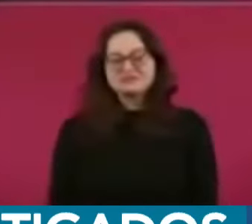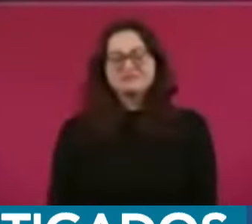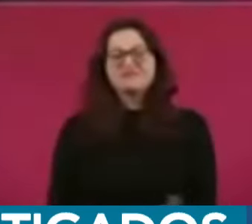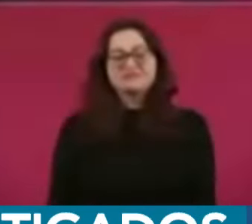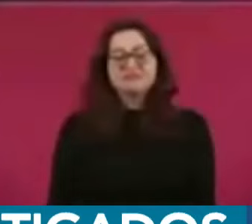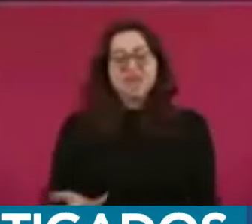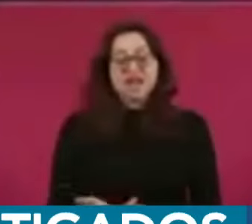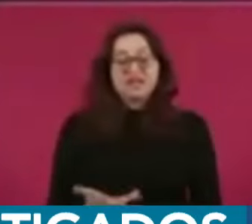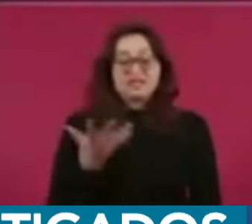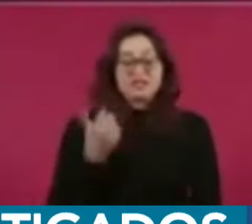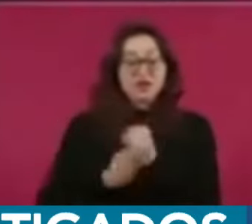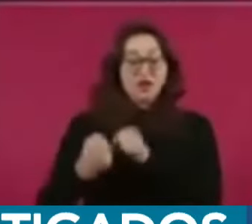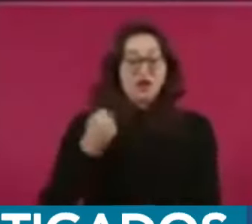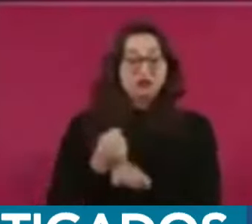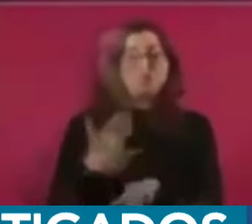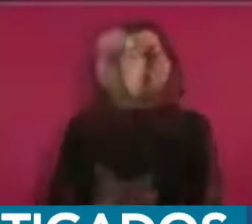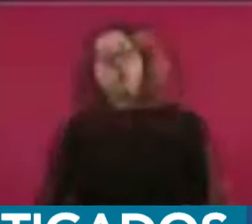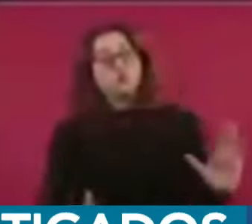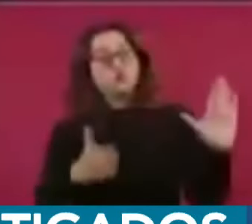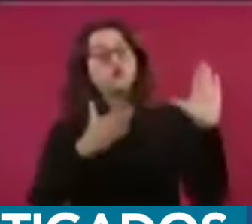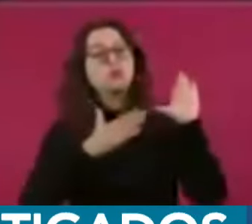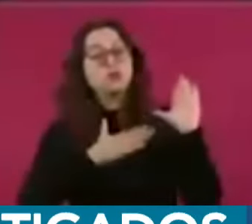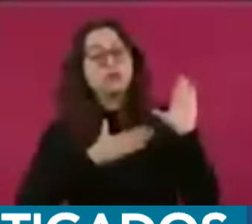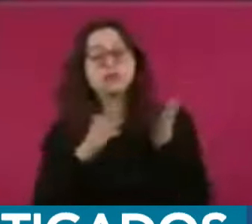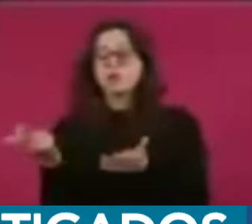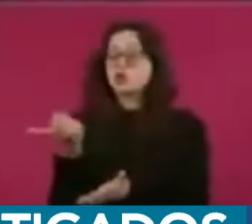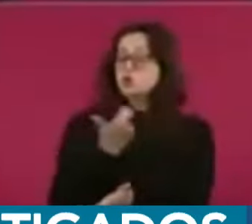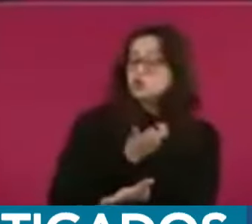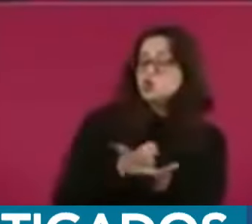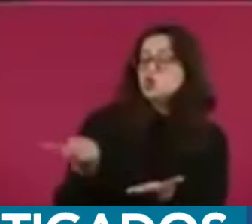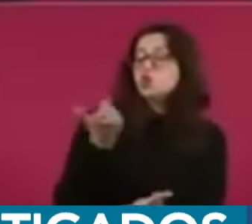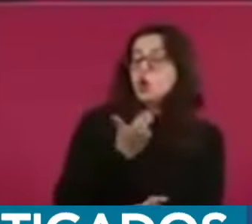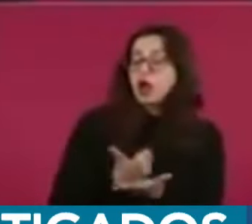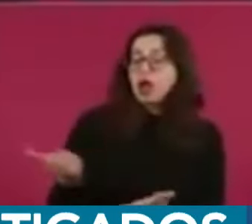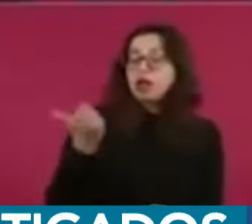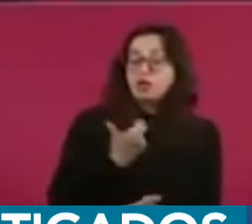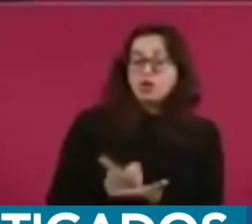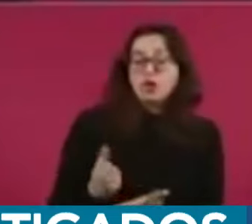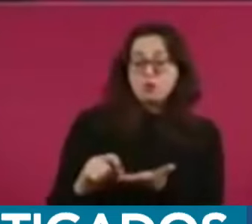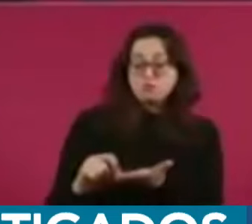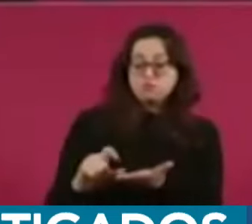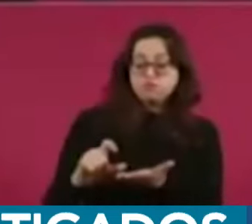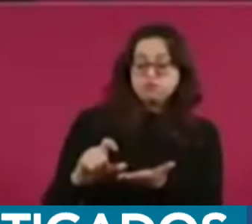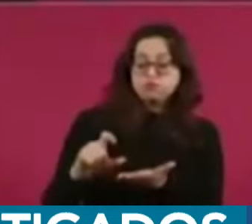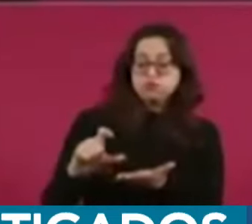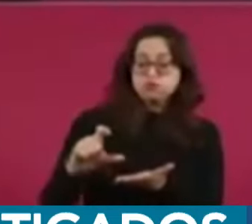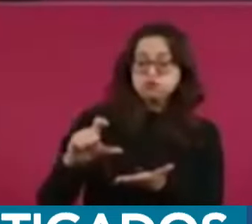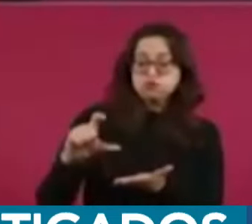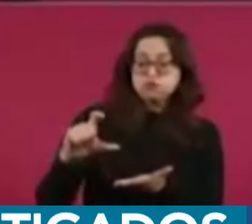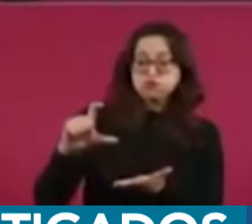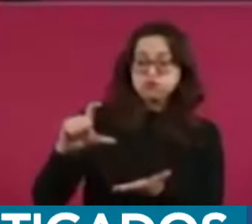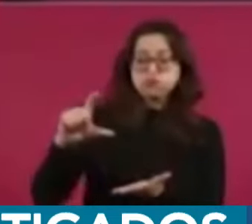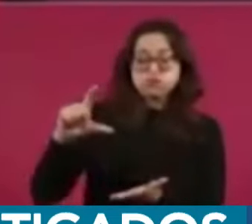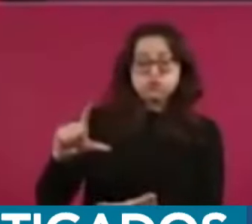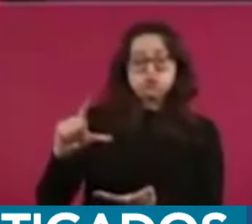Congreso Mexicano, el legislador partido derechista dijo: "No podemos permitir que esta red de tráfico de influencia siga lastimando las